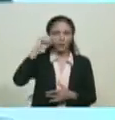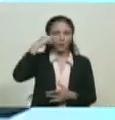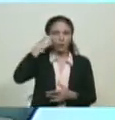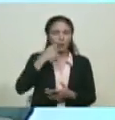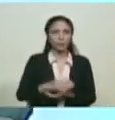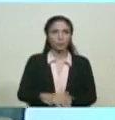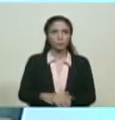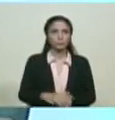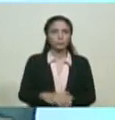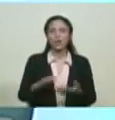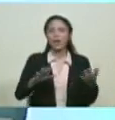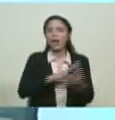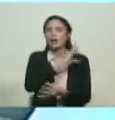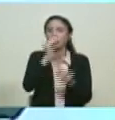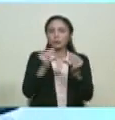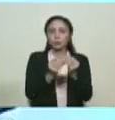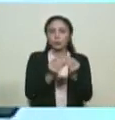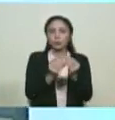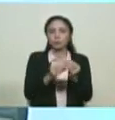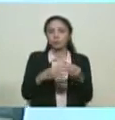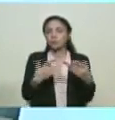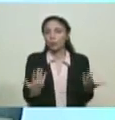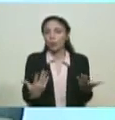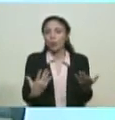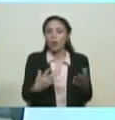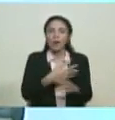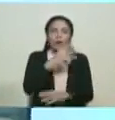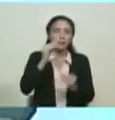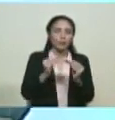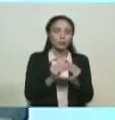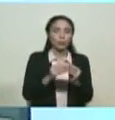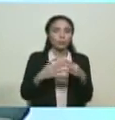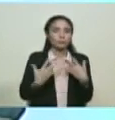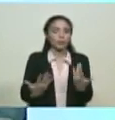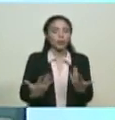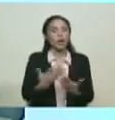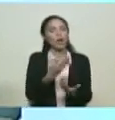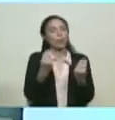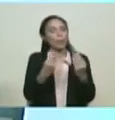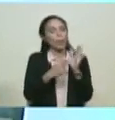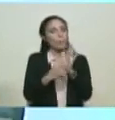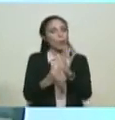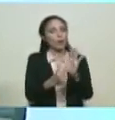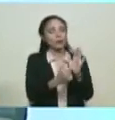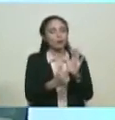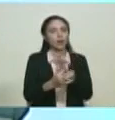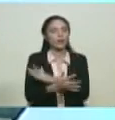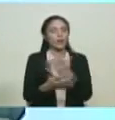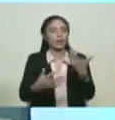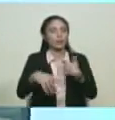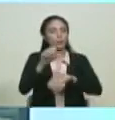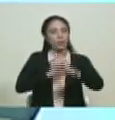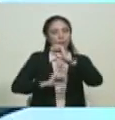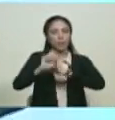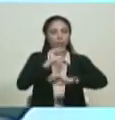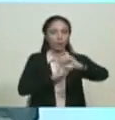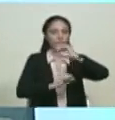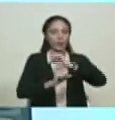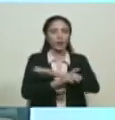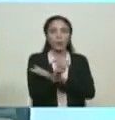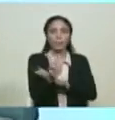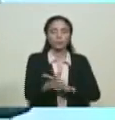sintetiza de manera perfecta lo que ha sido el escenario de batalla durante cinco años